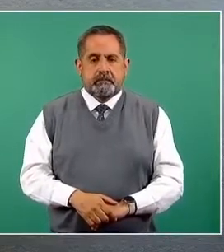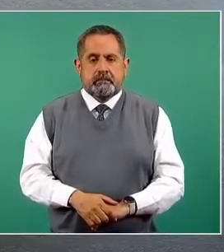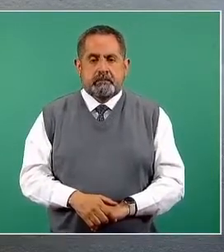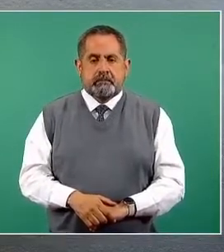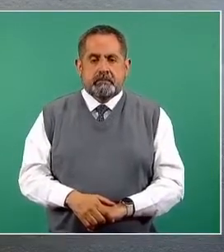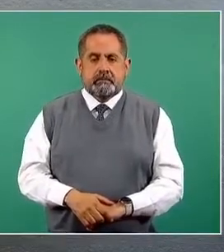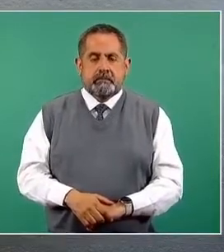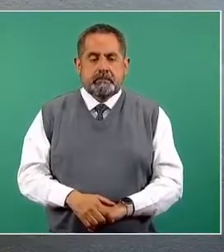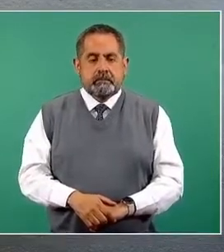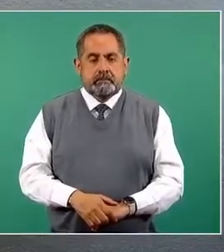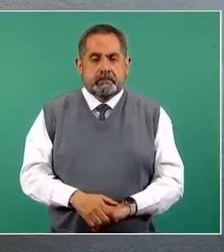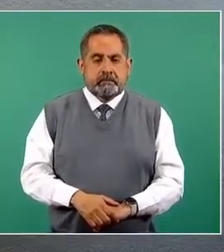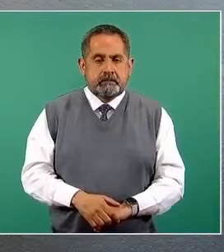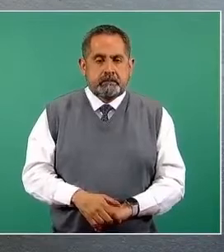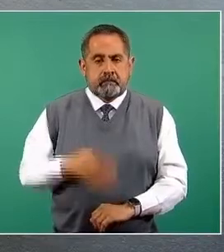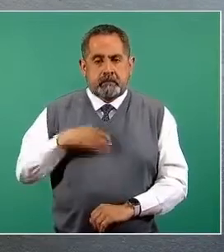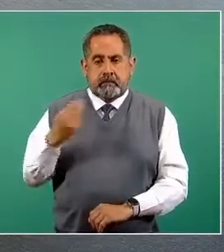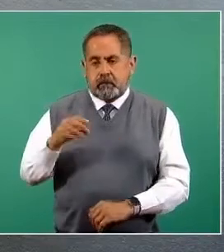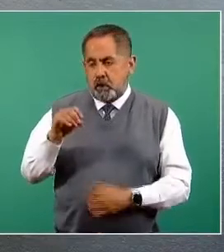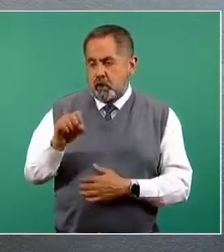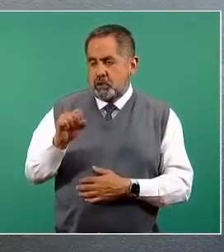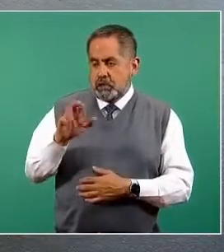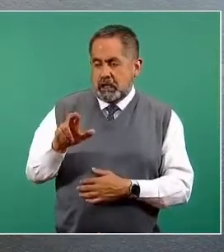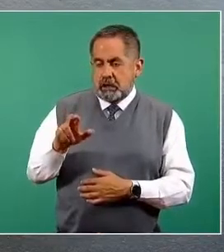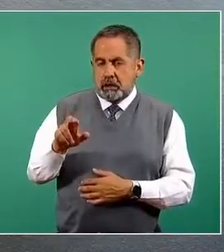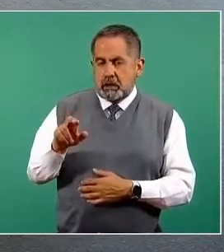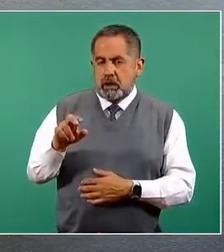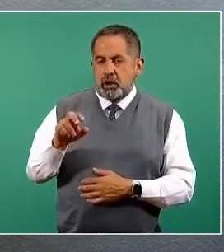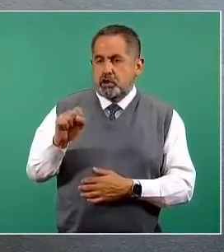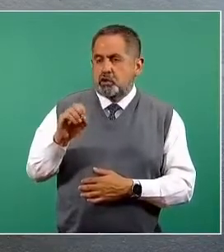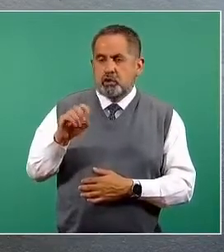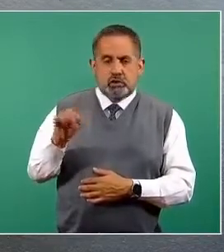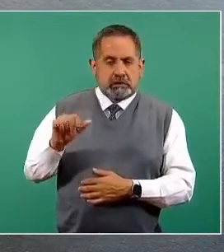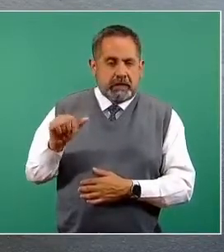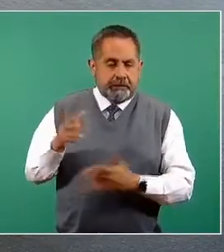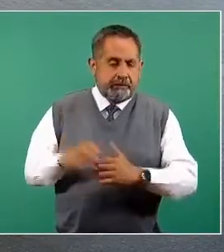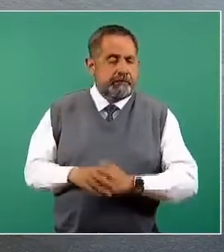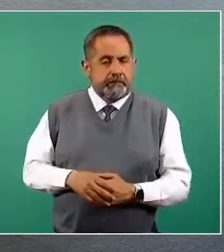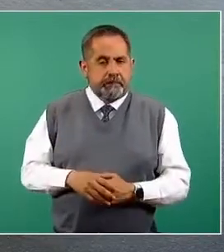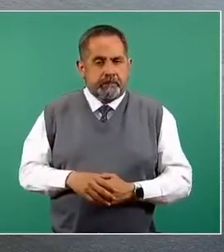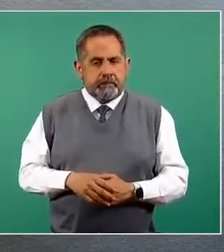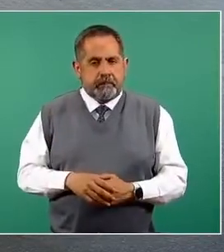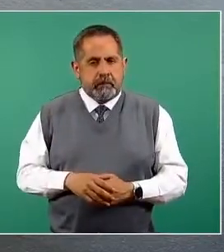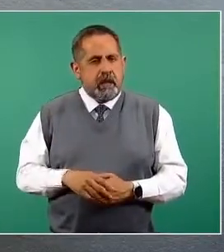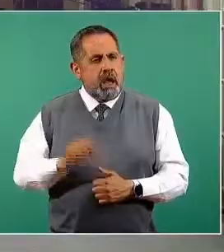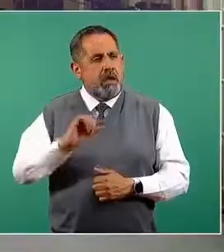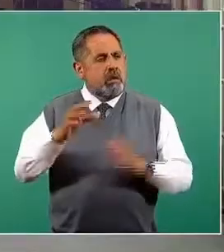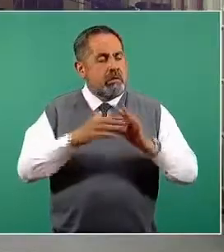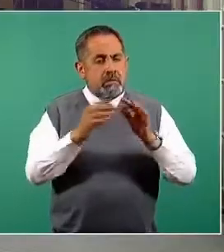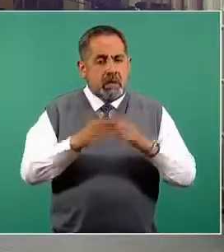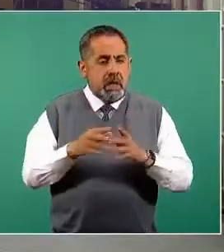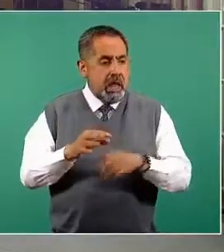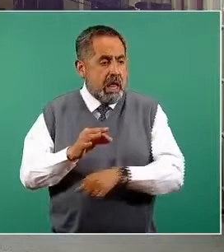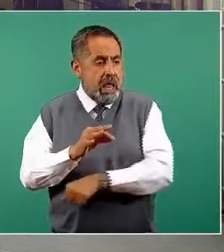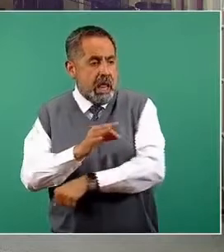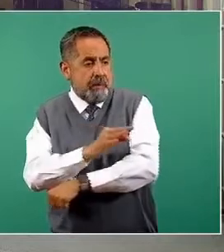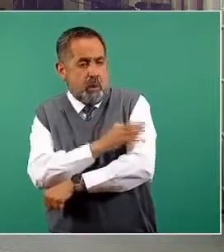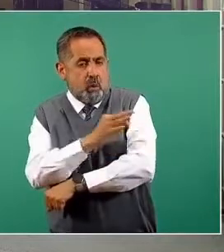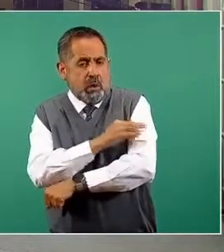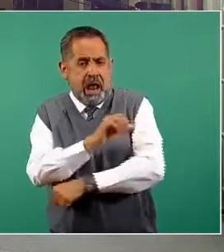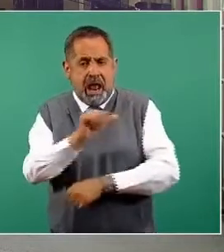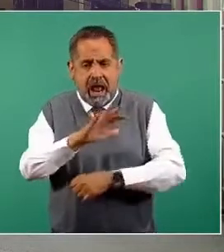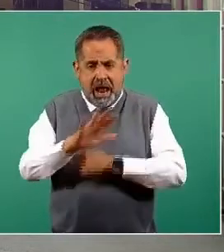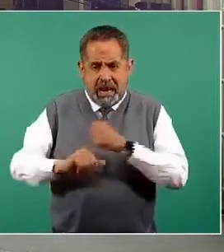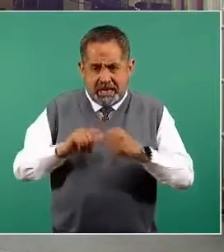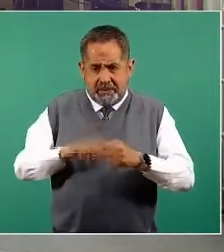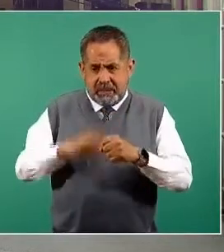Gracias. Oscar Sosa para Enrate Digital. Mi pregunta es referente a que las autoridades rusas han confirmado una vacuna para animales